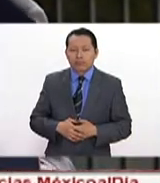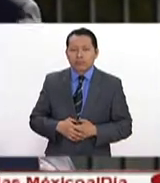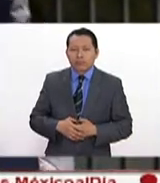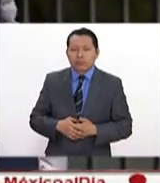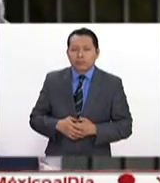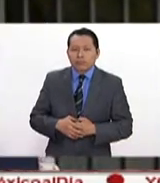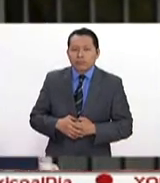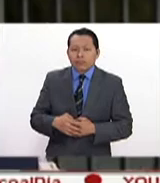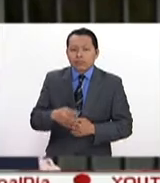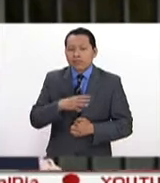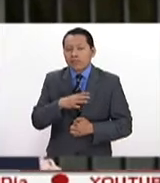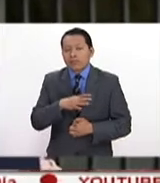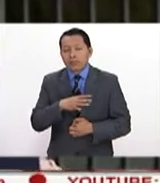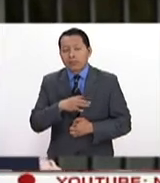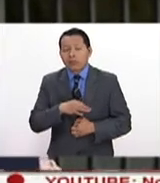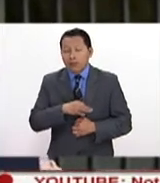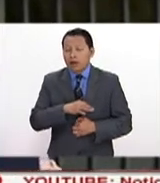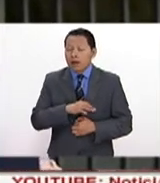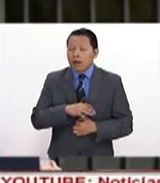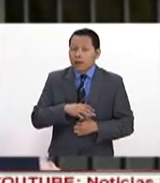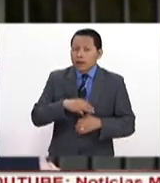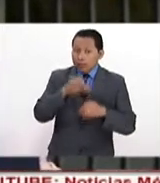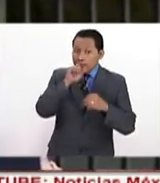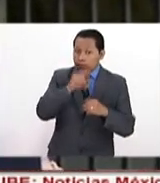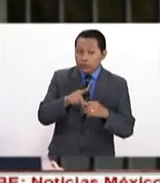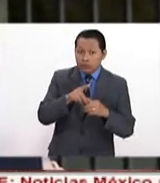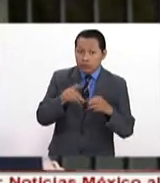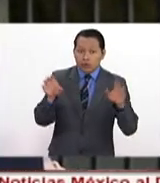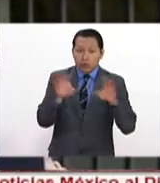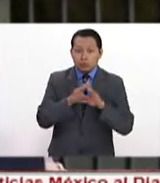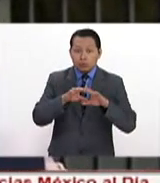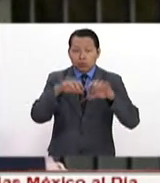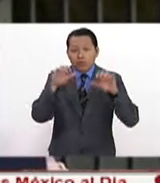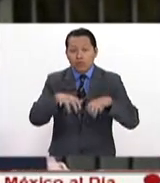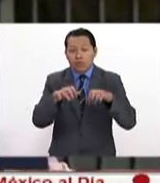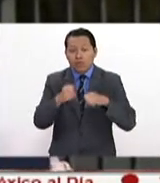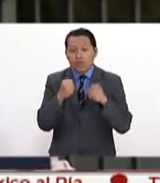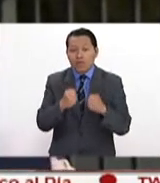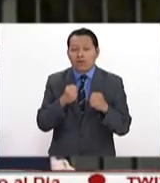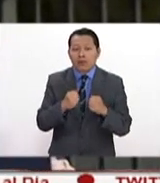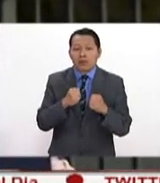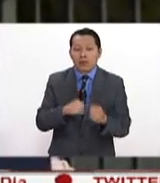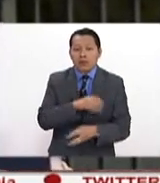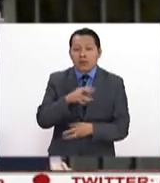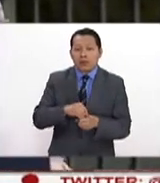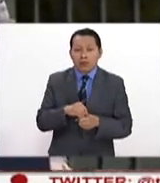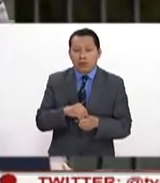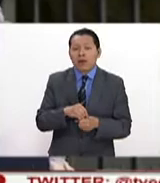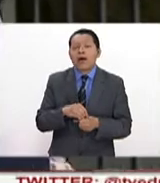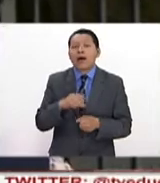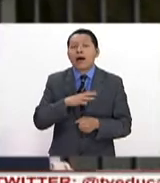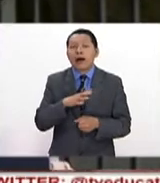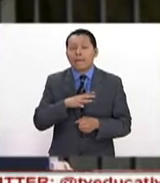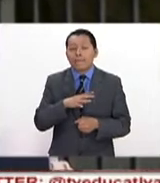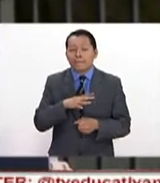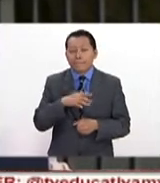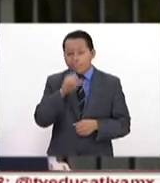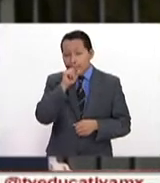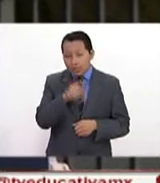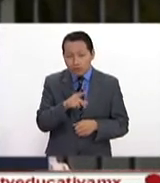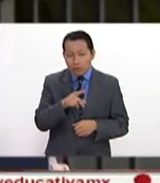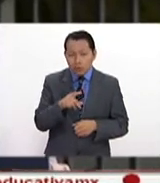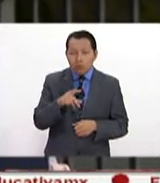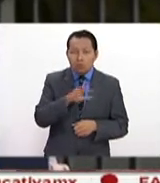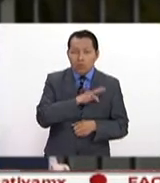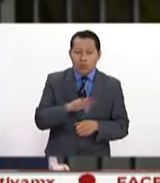Estas tormentas fueron una catástrofe severa y estamos recolectando todos los recursos del gobierno federal para ayudar a